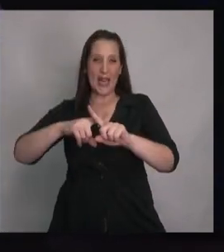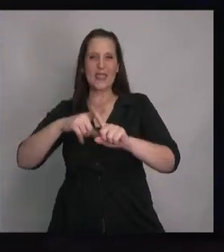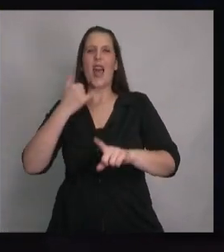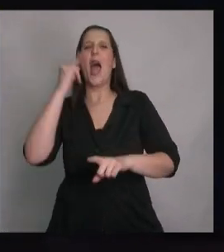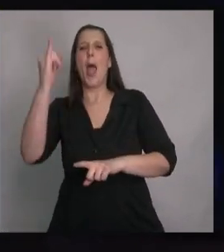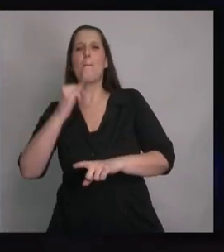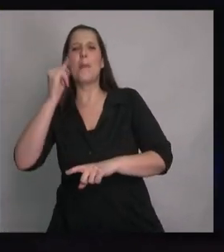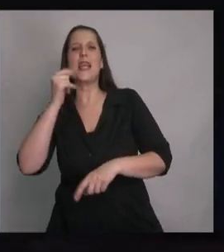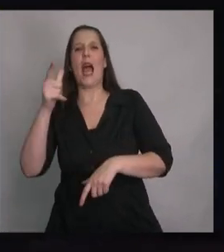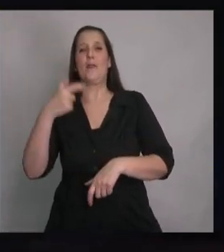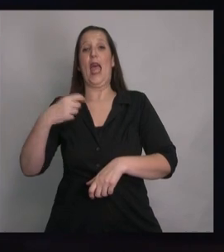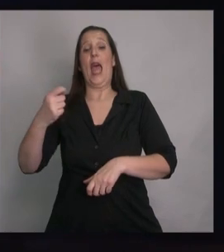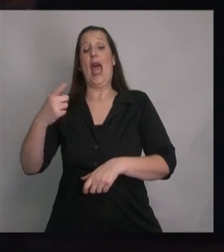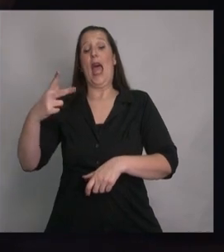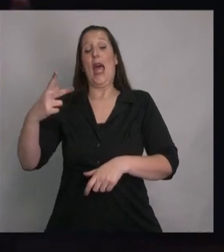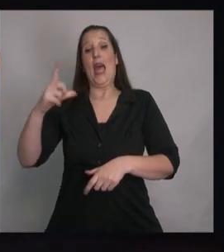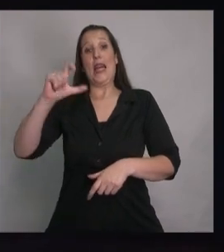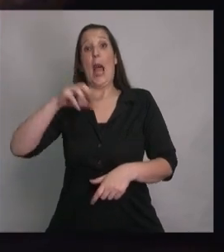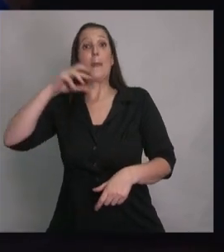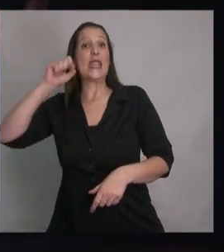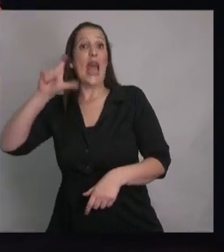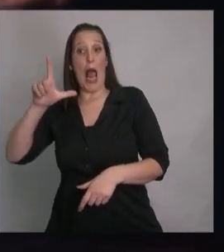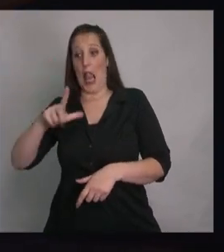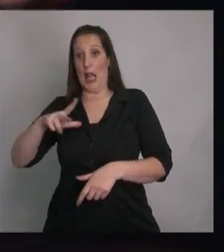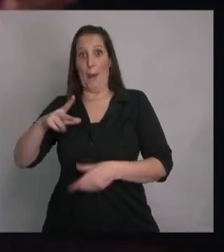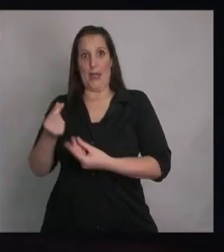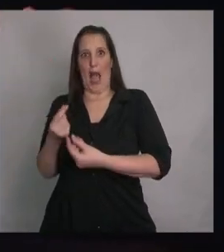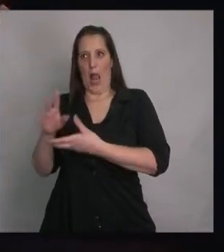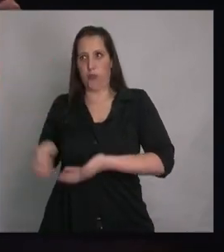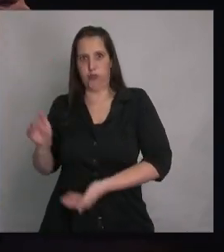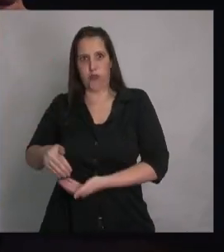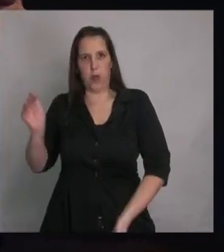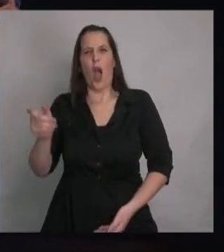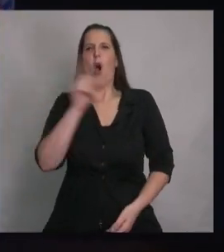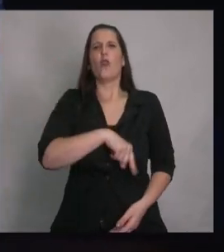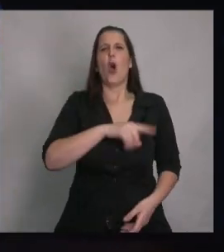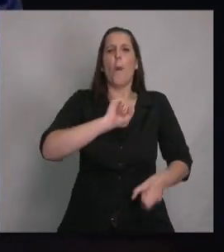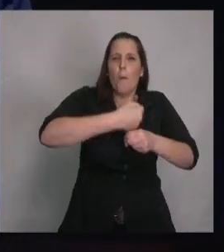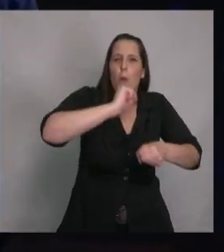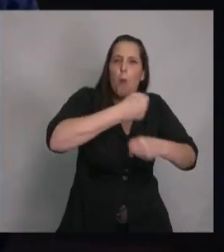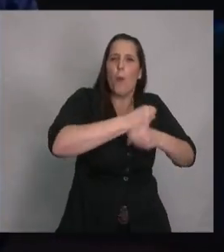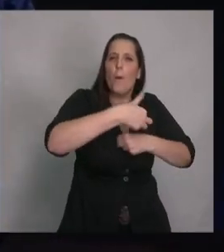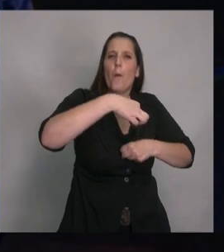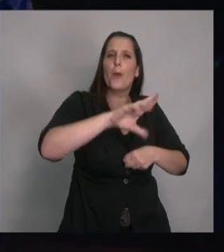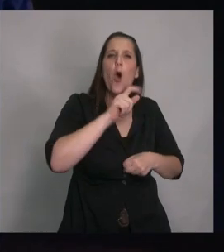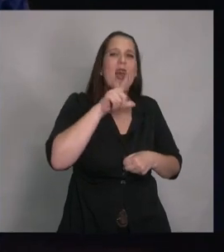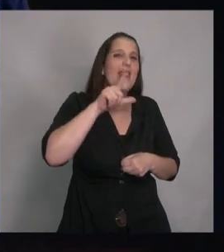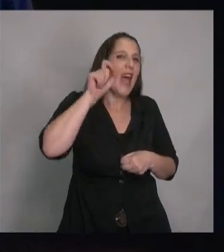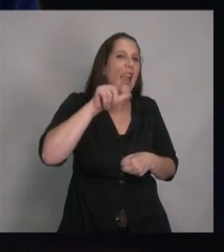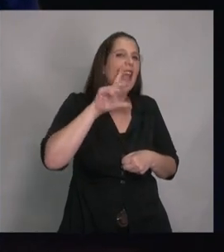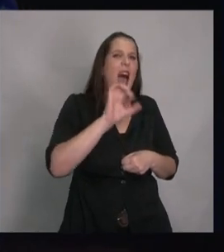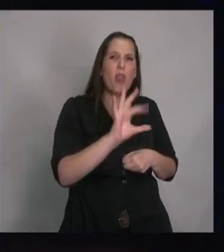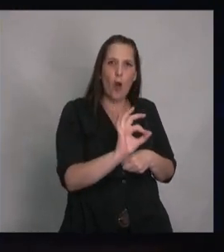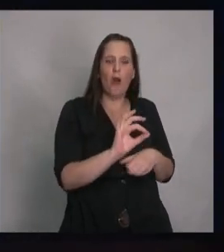y proletariado pareciera hoy recorrer otro tipo de contradicción fundamental que es entre capital